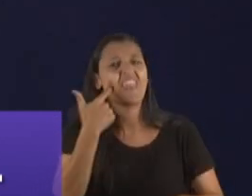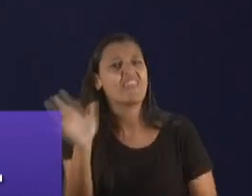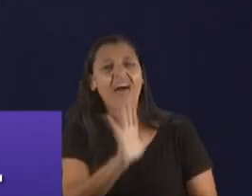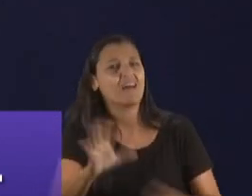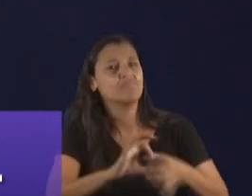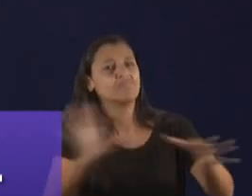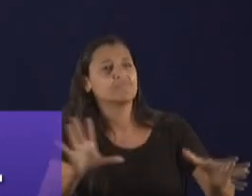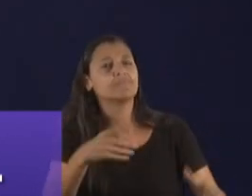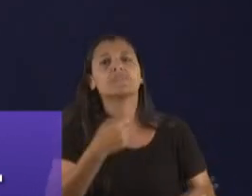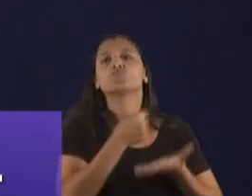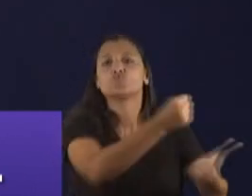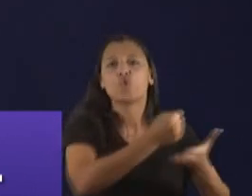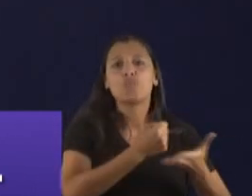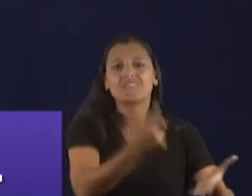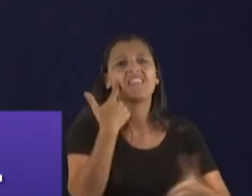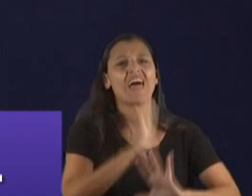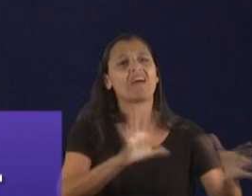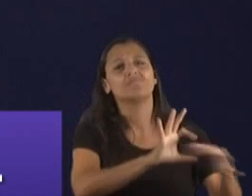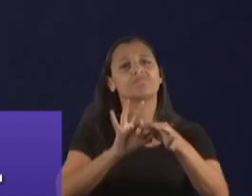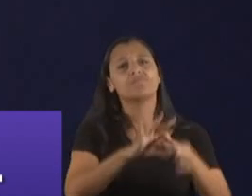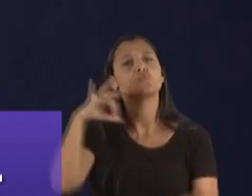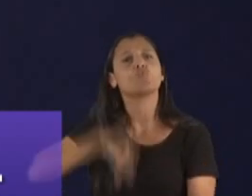mínimo. Pero al margen de eso,